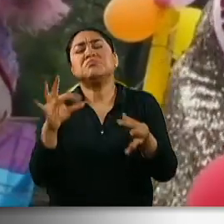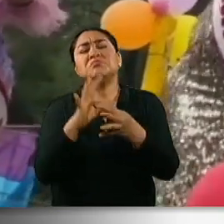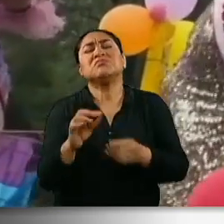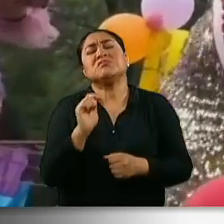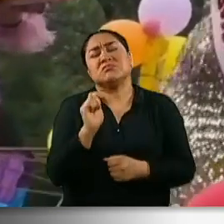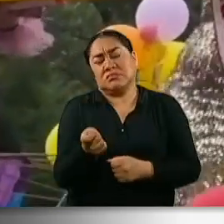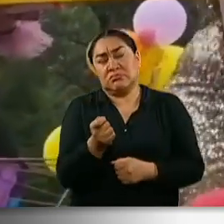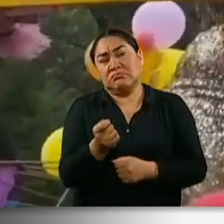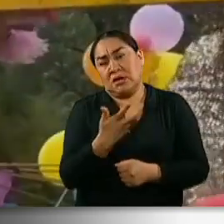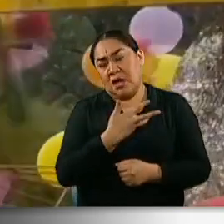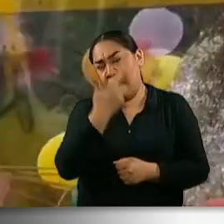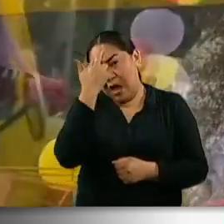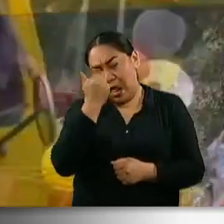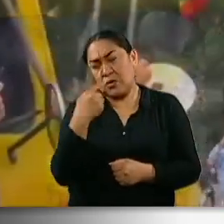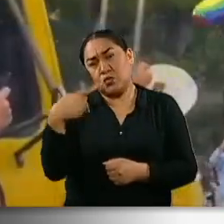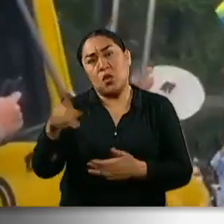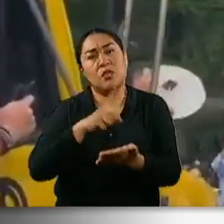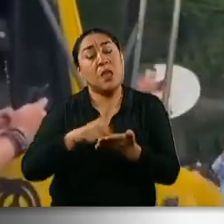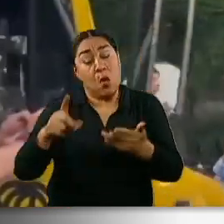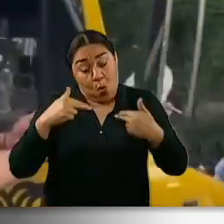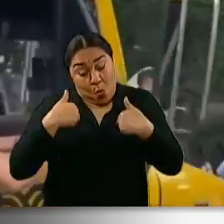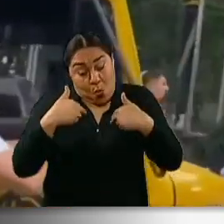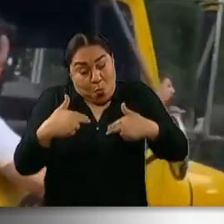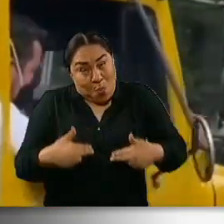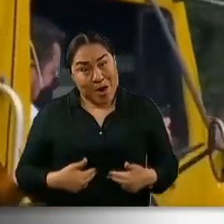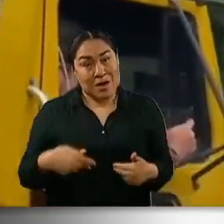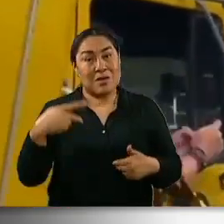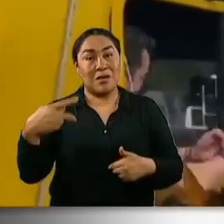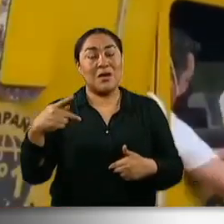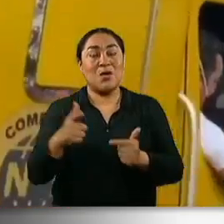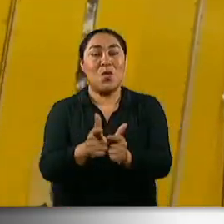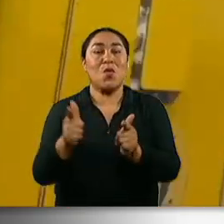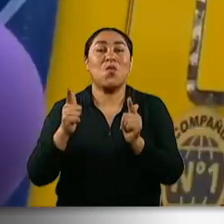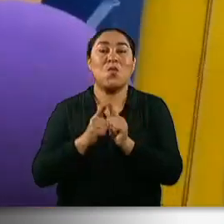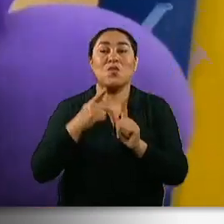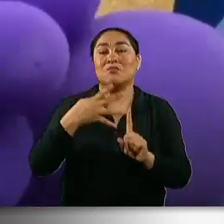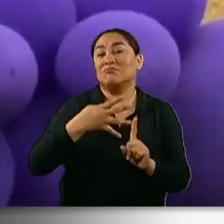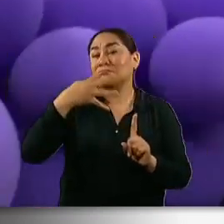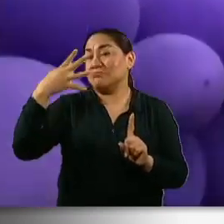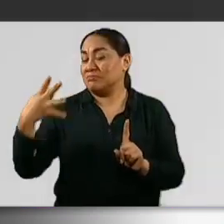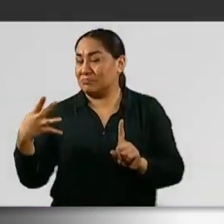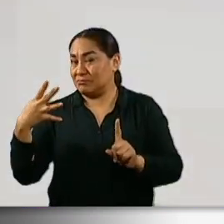de una acción afirmativa por los derechos humanos de la comunidad de la diversidad sexual.